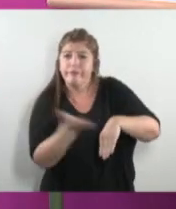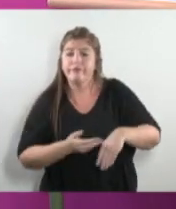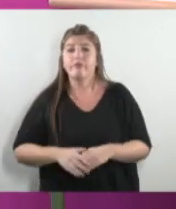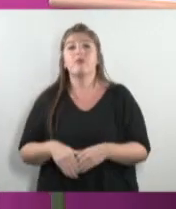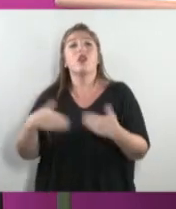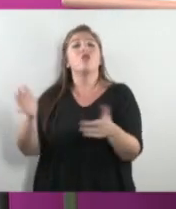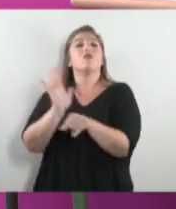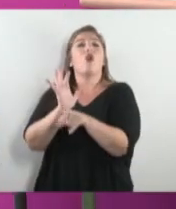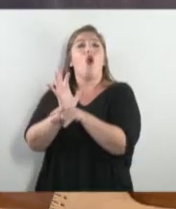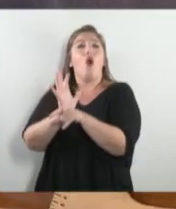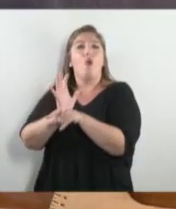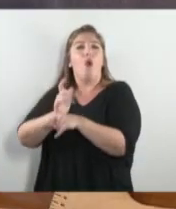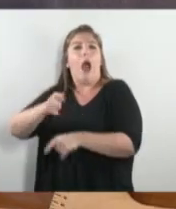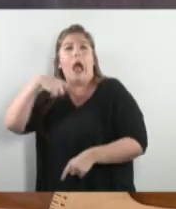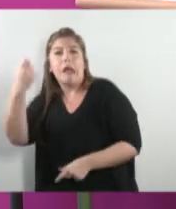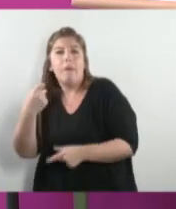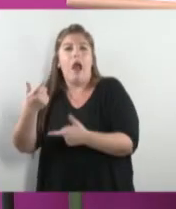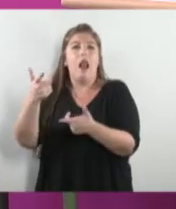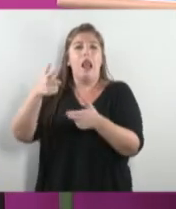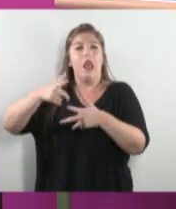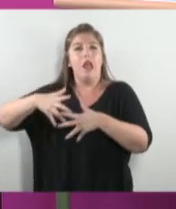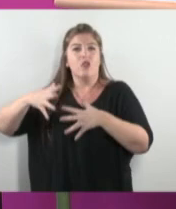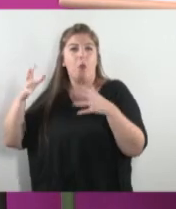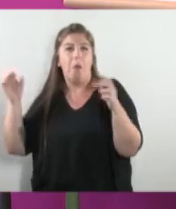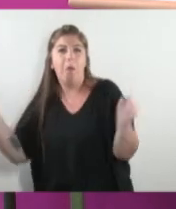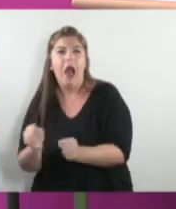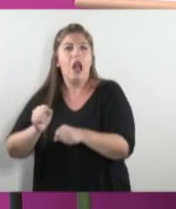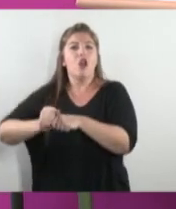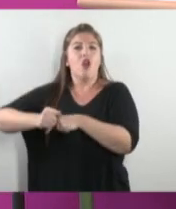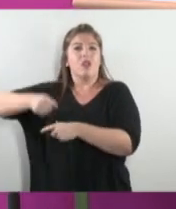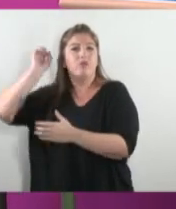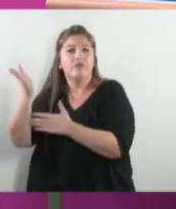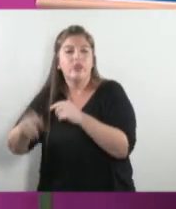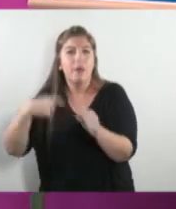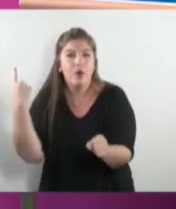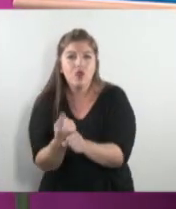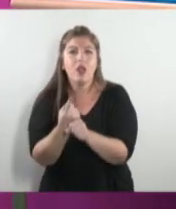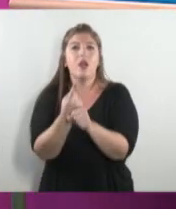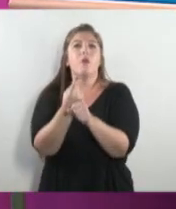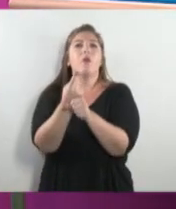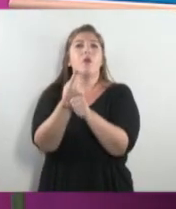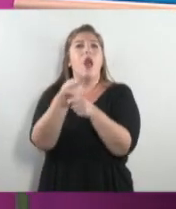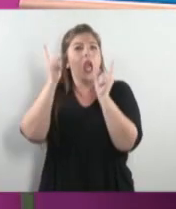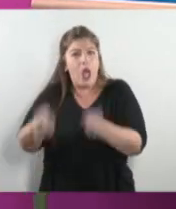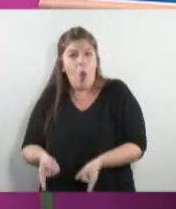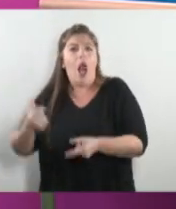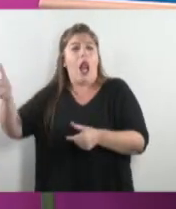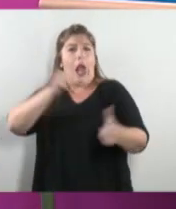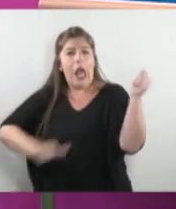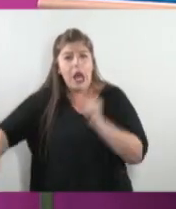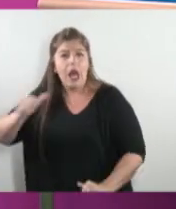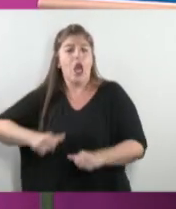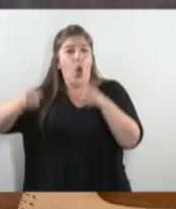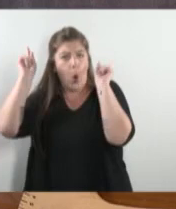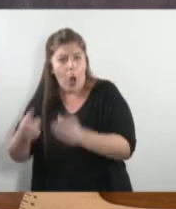monstruos, salvajes, animales, ¿no? Como, sí. Indestructibles, esto de aún levantándose las tripas,